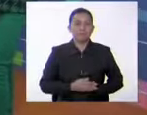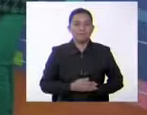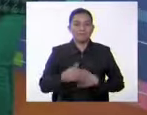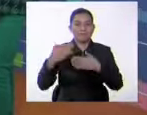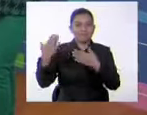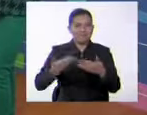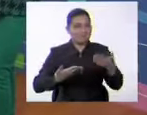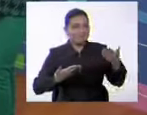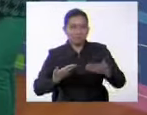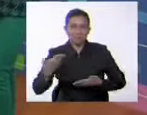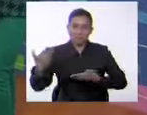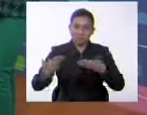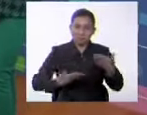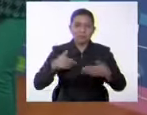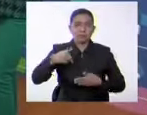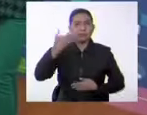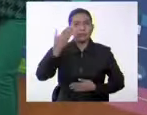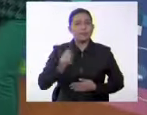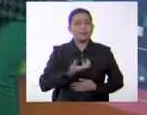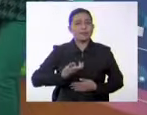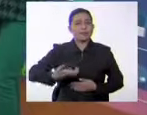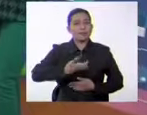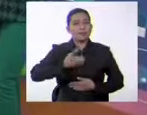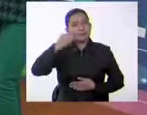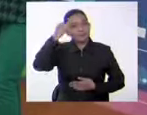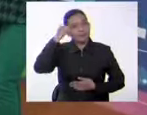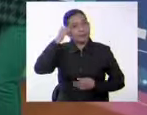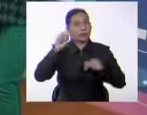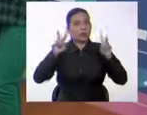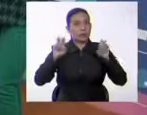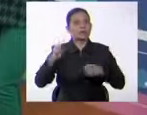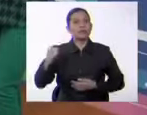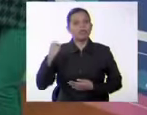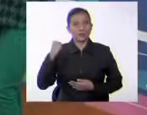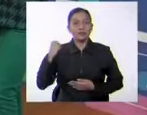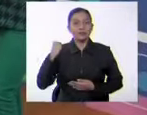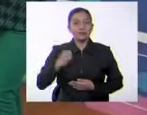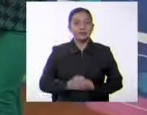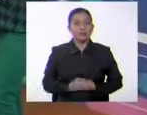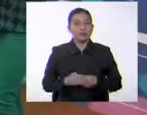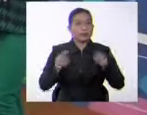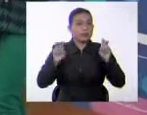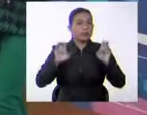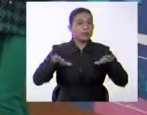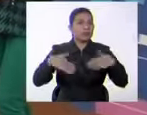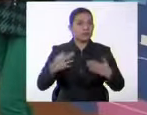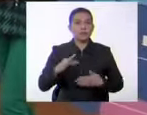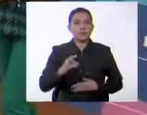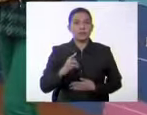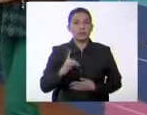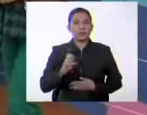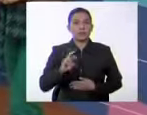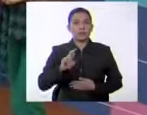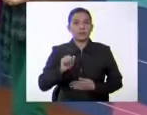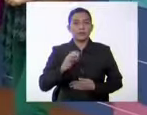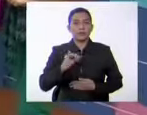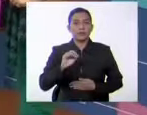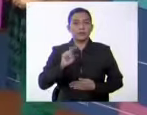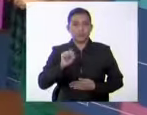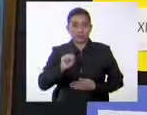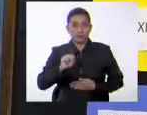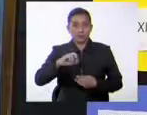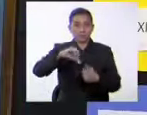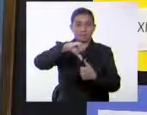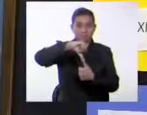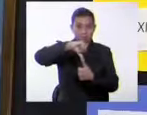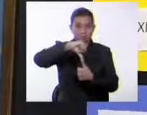Este día nosotros aprenderemos de un tema muy importante acerca de la Federación Centroamericana, esto